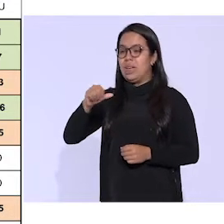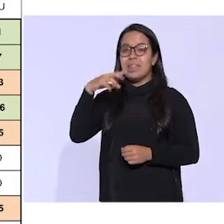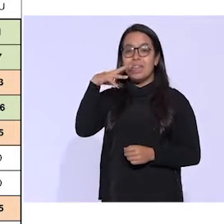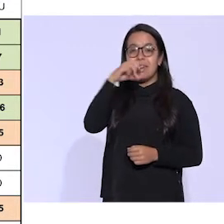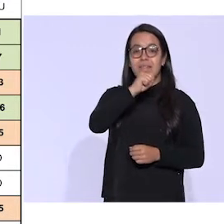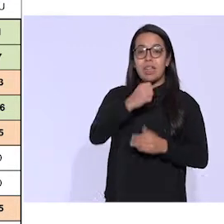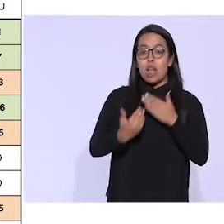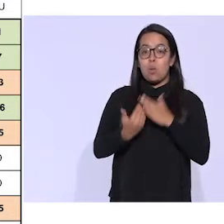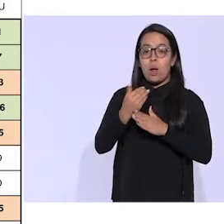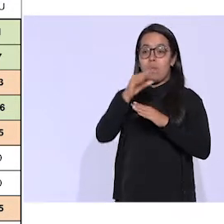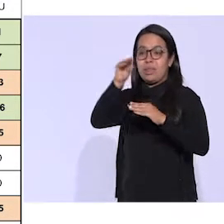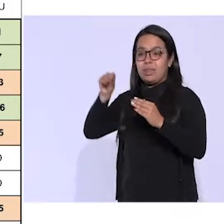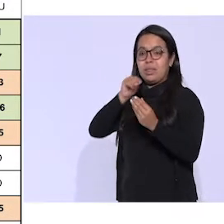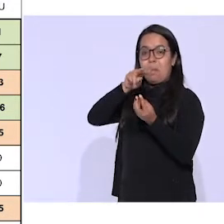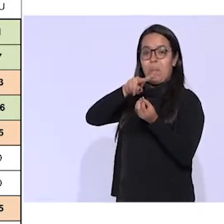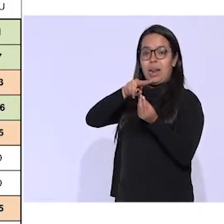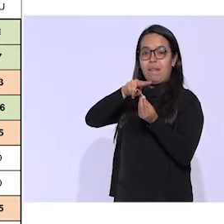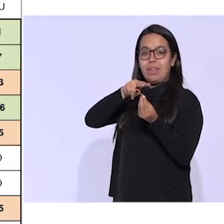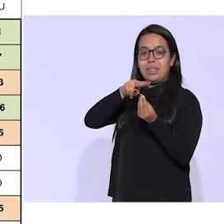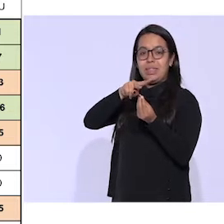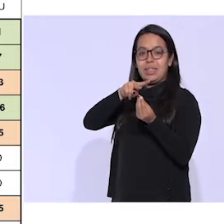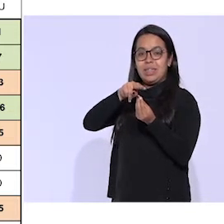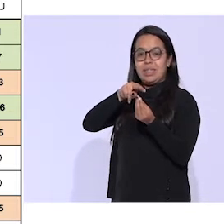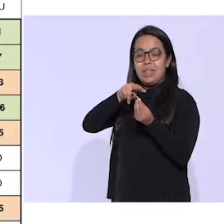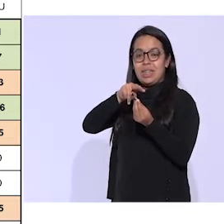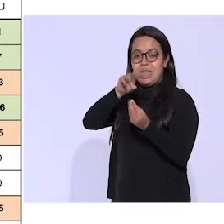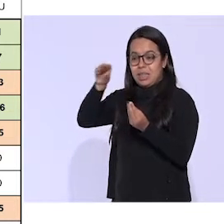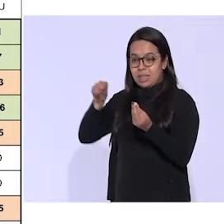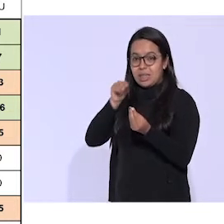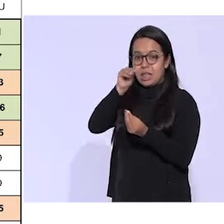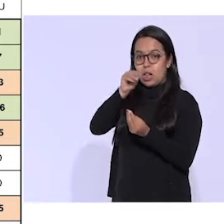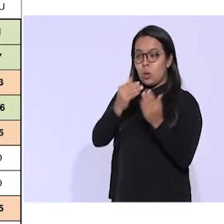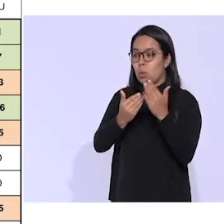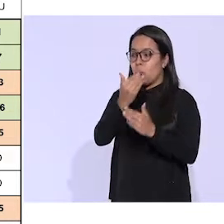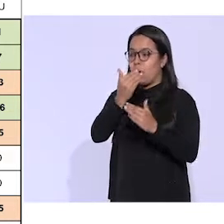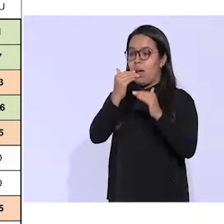variables nuevas, lo que había se mantiene. Es decir, que